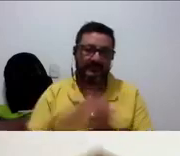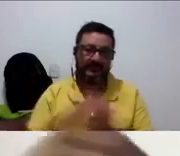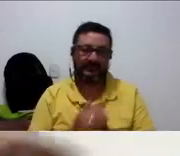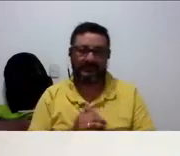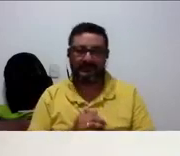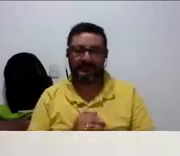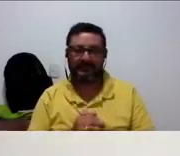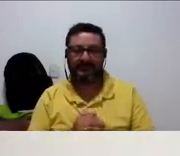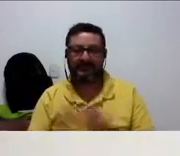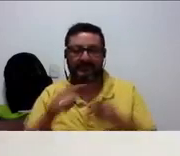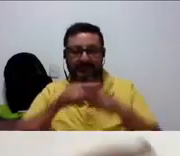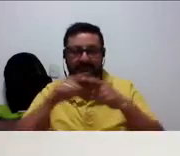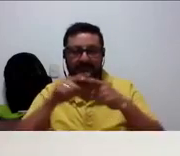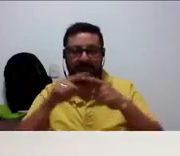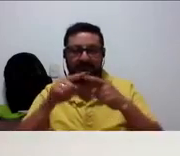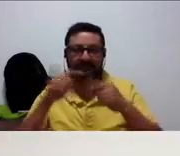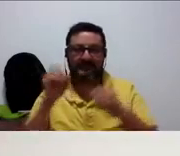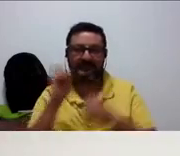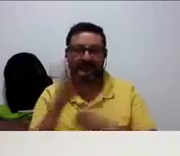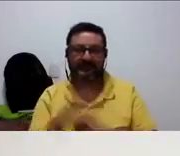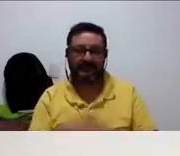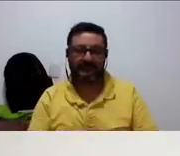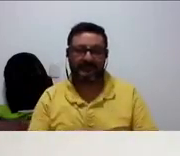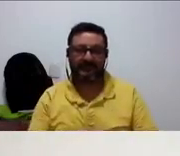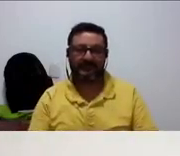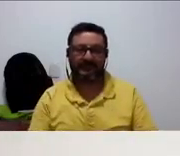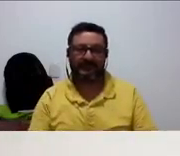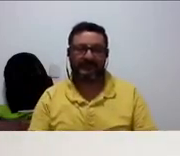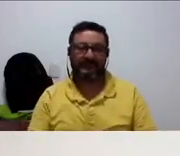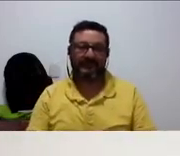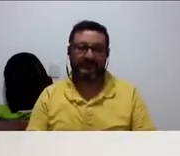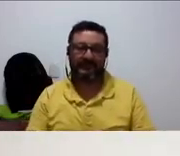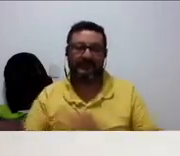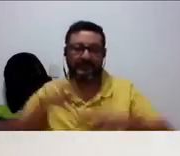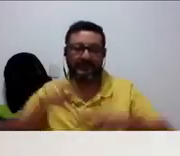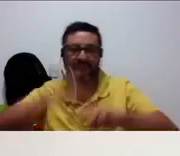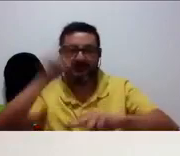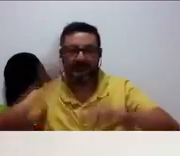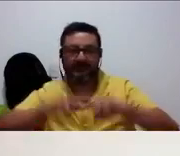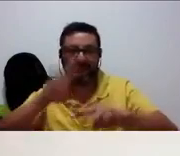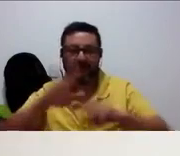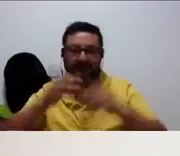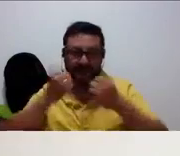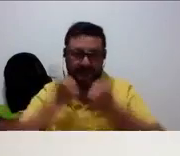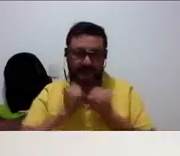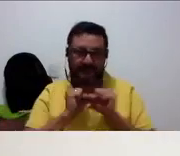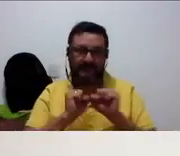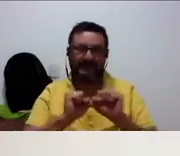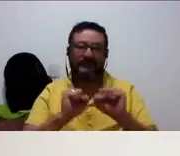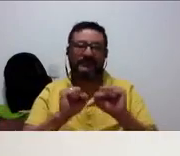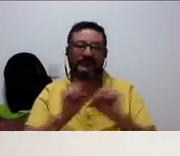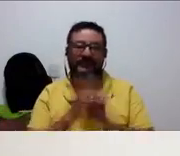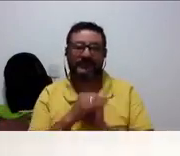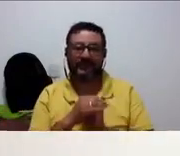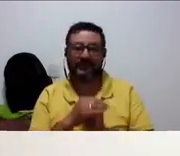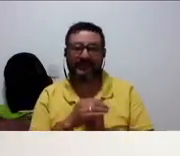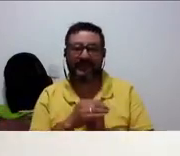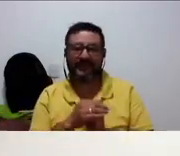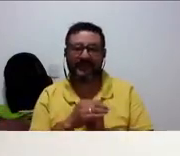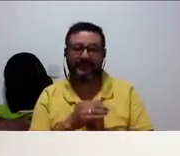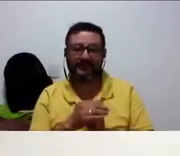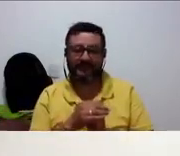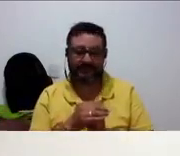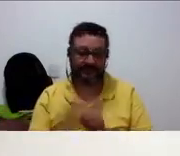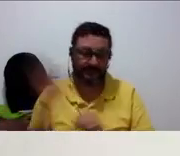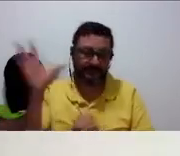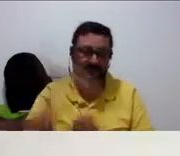después empezar con los clubes y de este año retomando como la normalidad. Yo sé que es un esfuerzo muy grande, tanto que viene desde arriba, o sea, desde